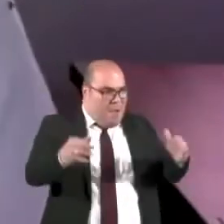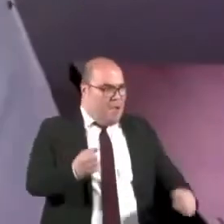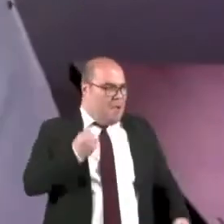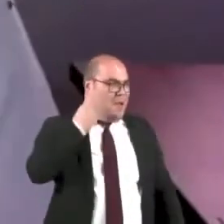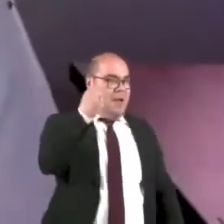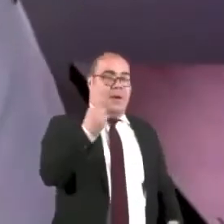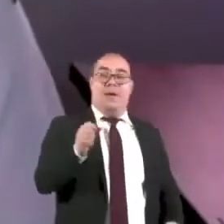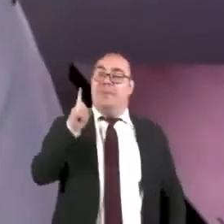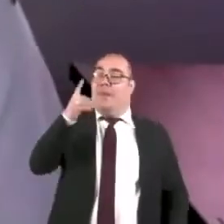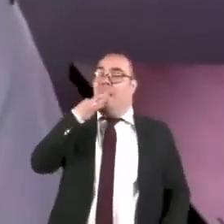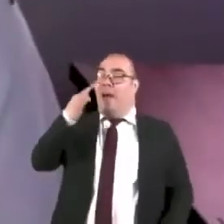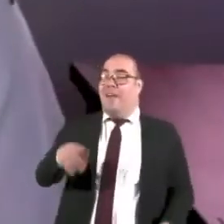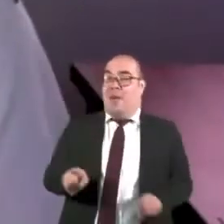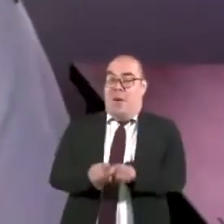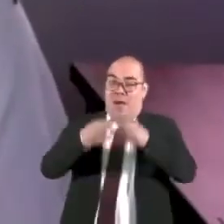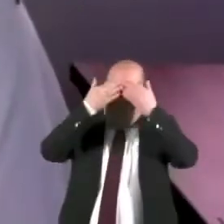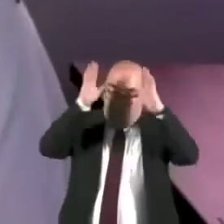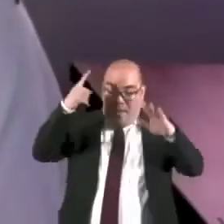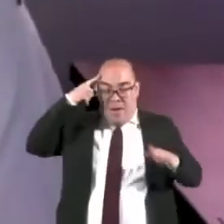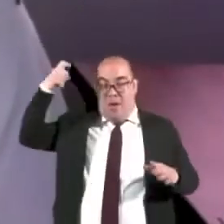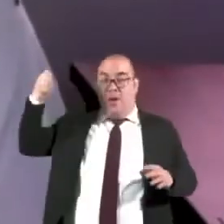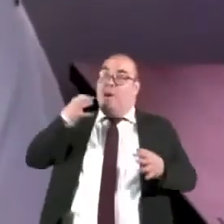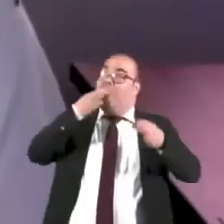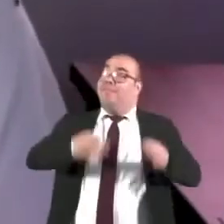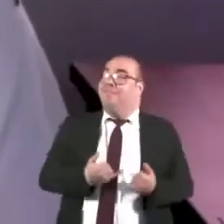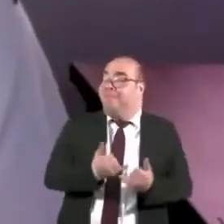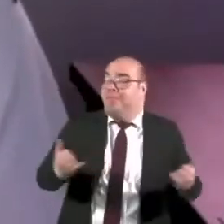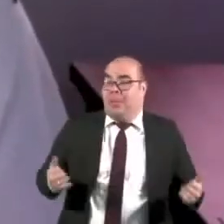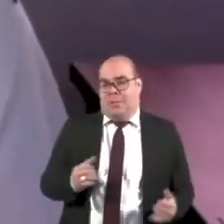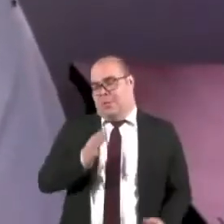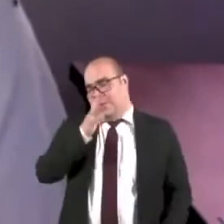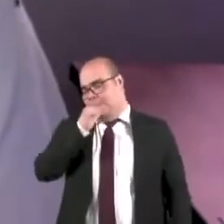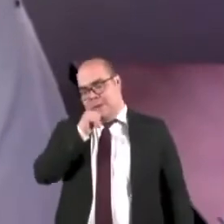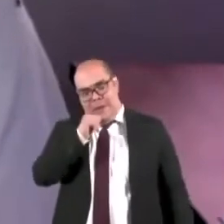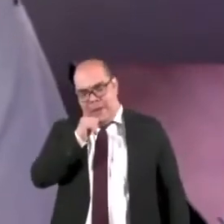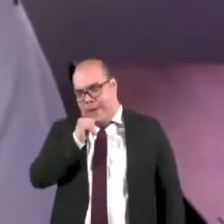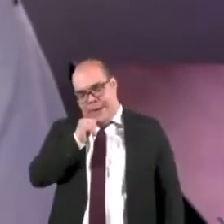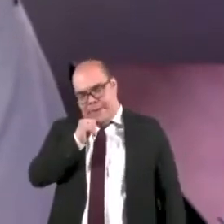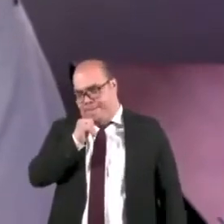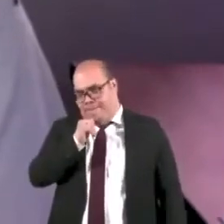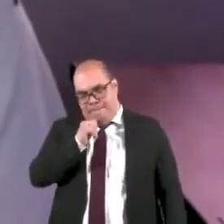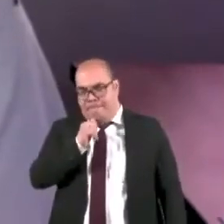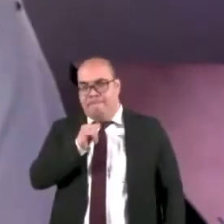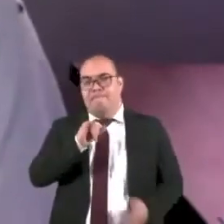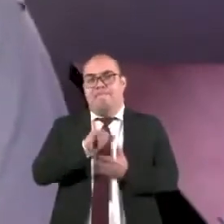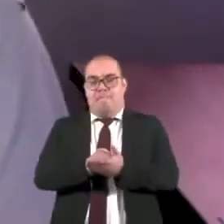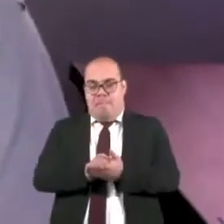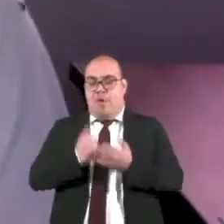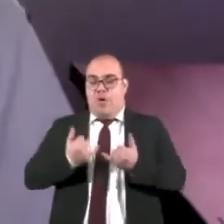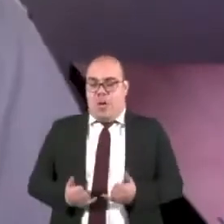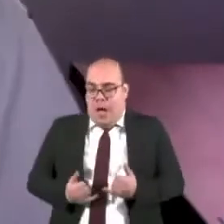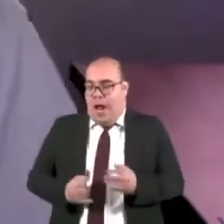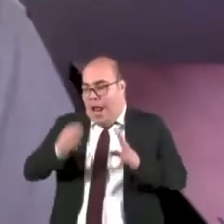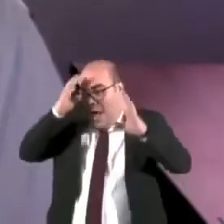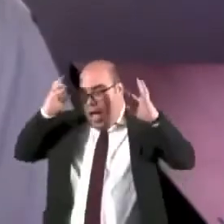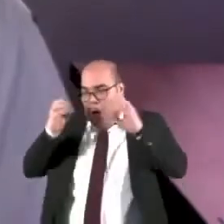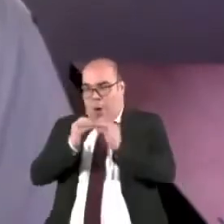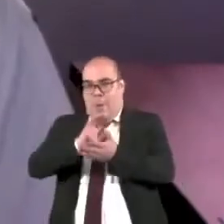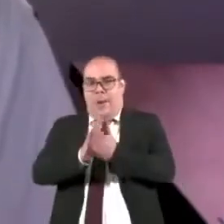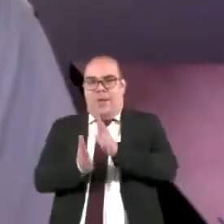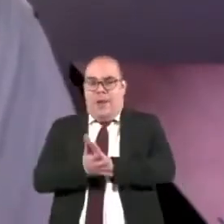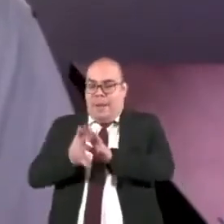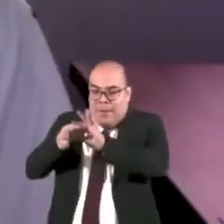cierto es que hoy no existe ese sueño democrático y debemos de recuperarlo de la mano del acuerdo de paz. Y por eso